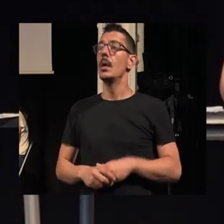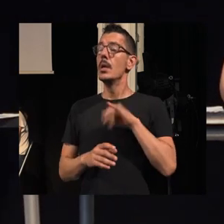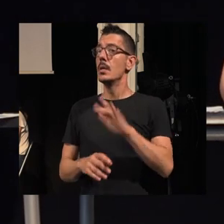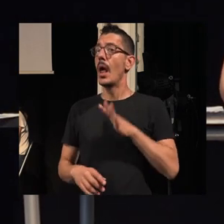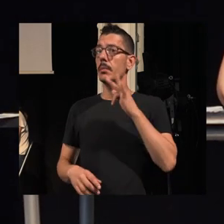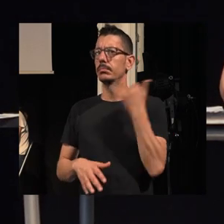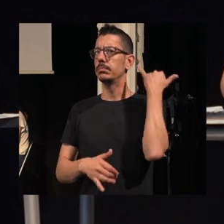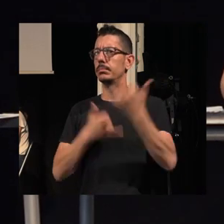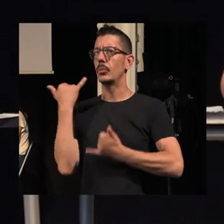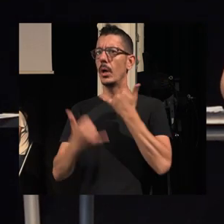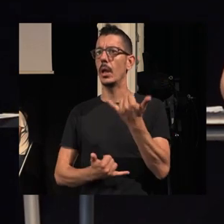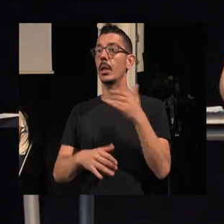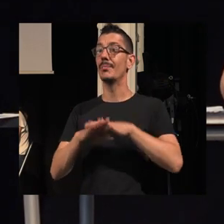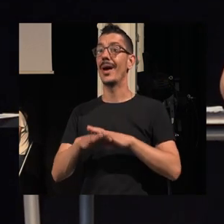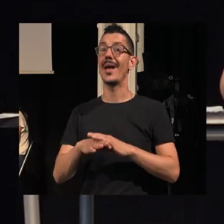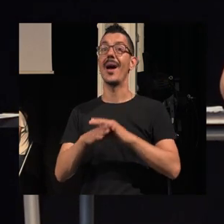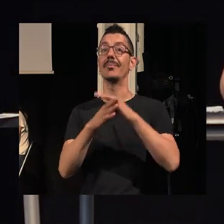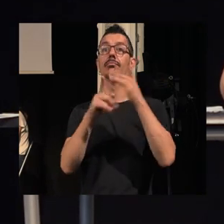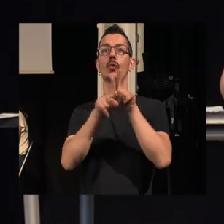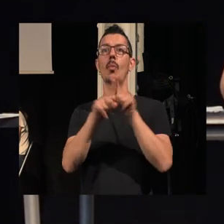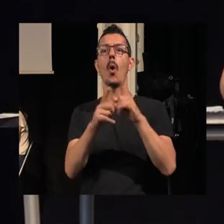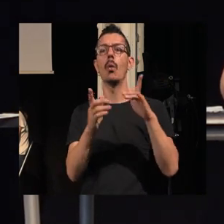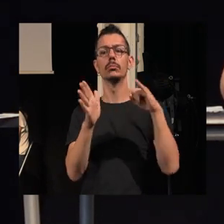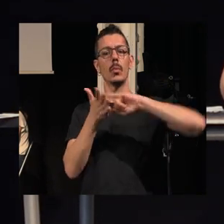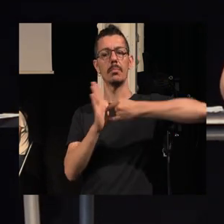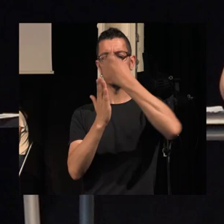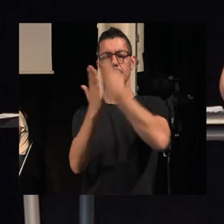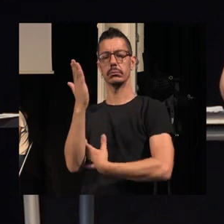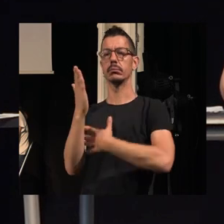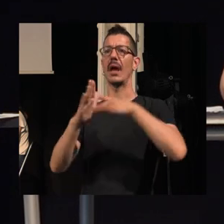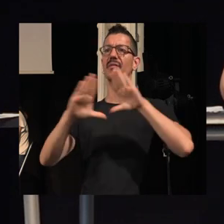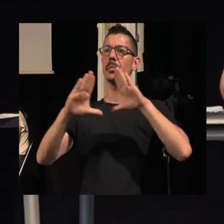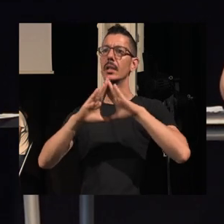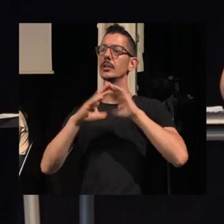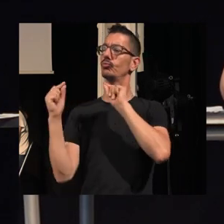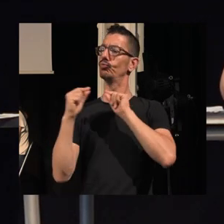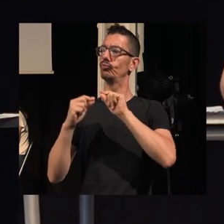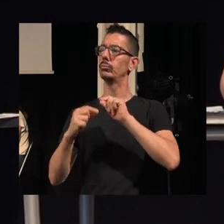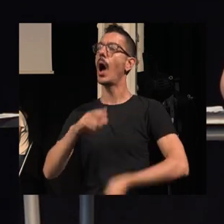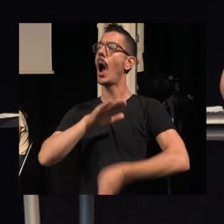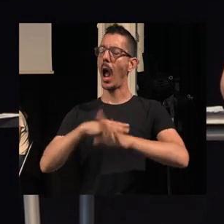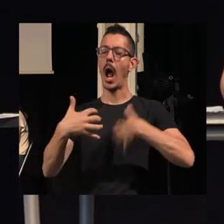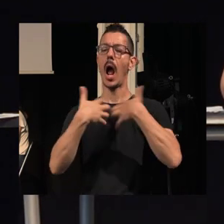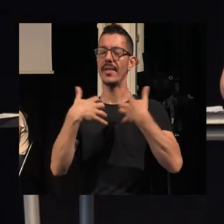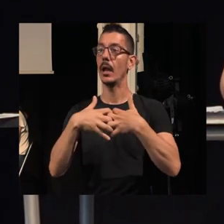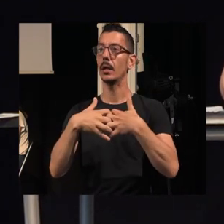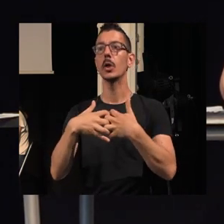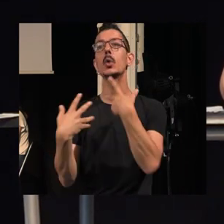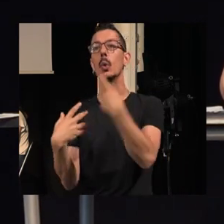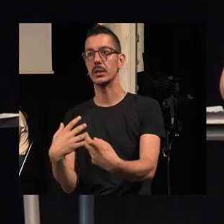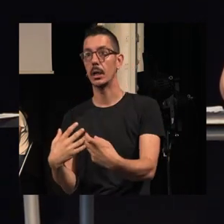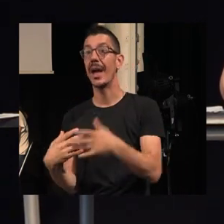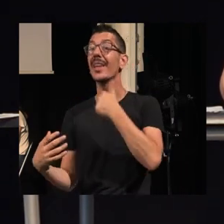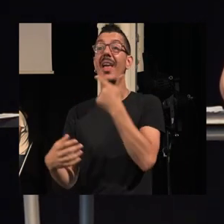y hay problemas para activar una agenda feminista discutida. Eso no quiere decir que no se estén haciendo cosas. Se están haciendo